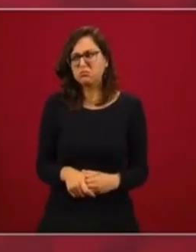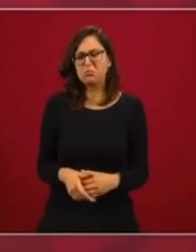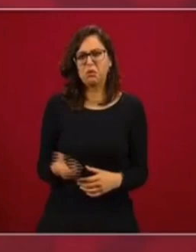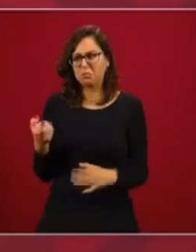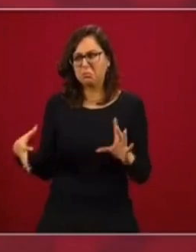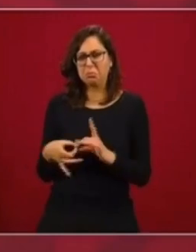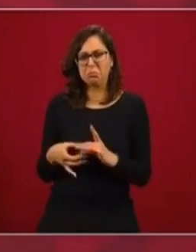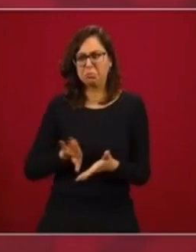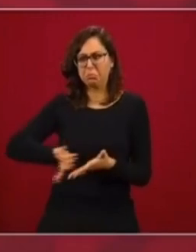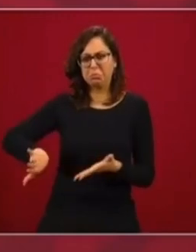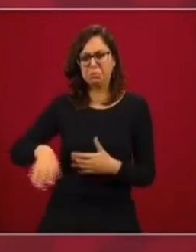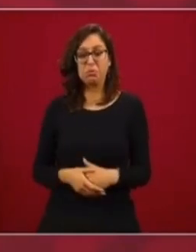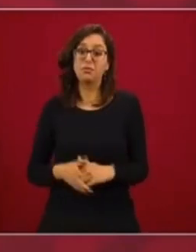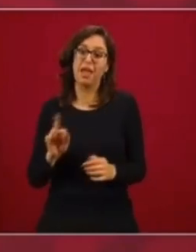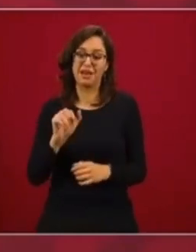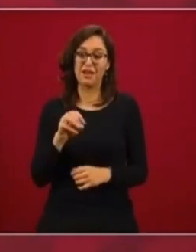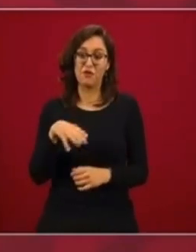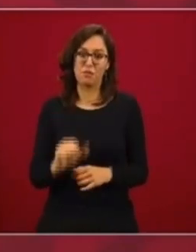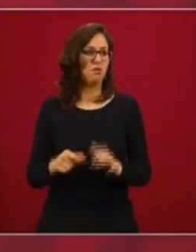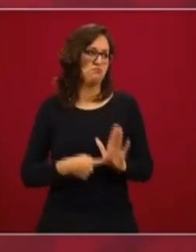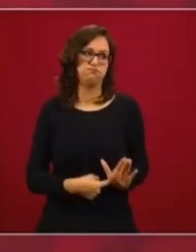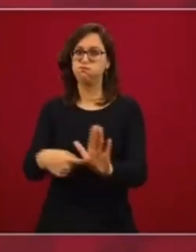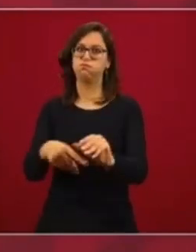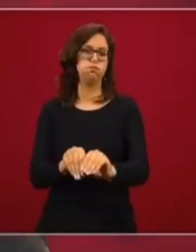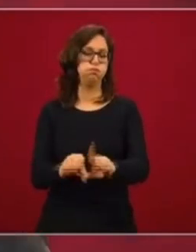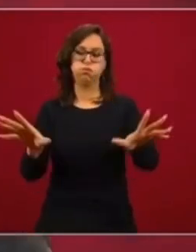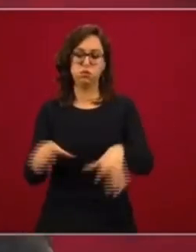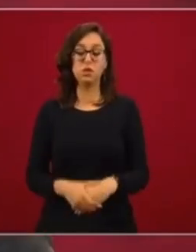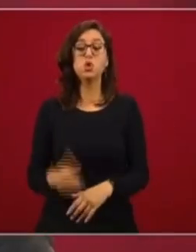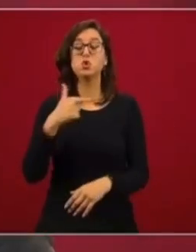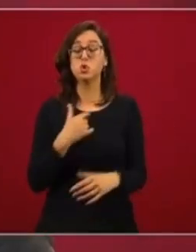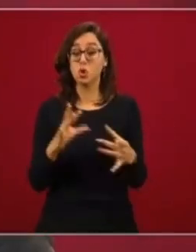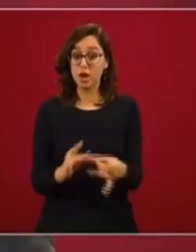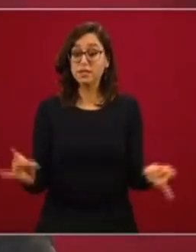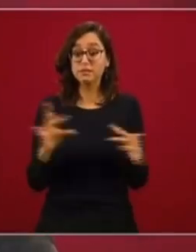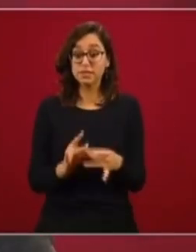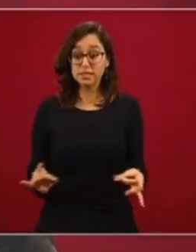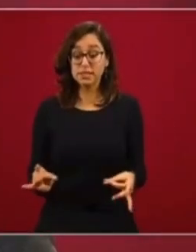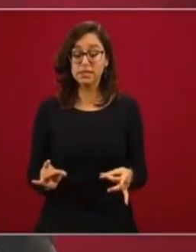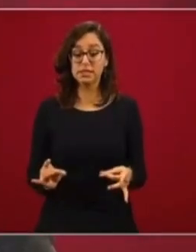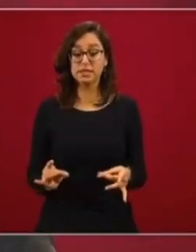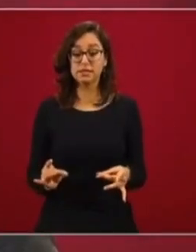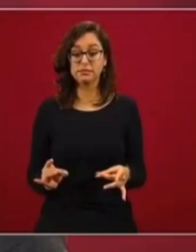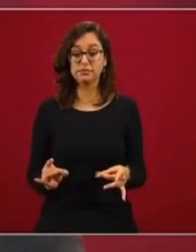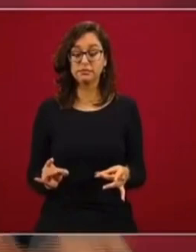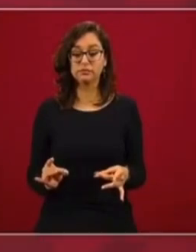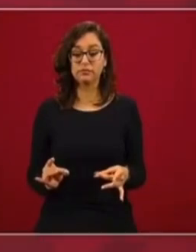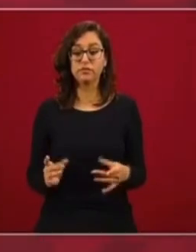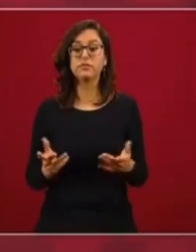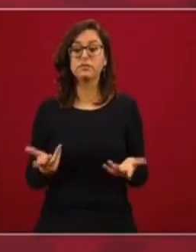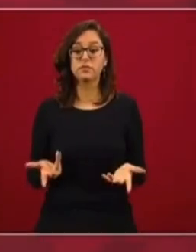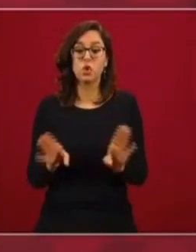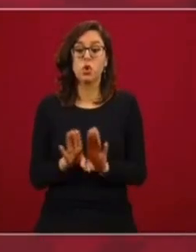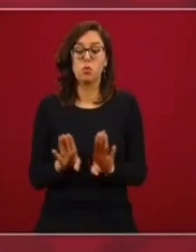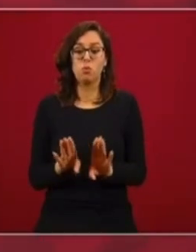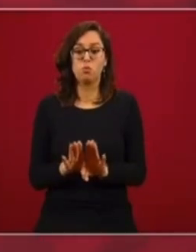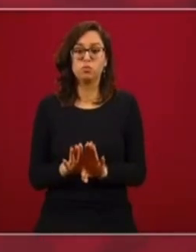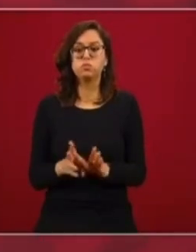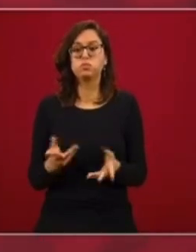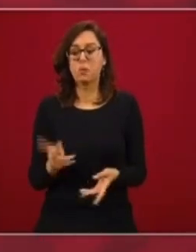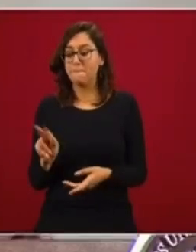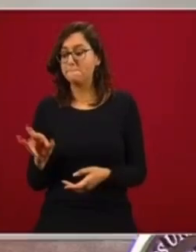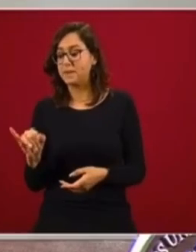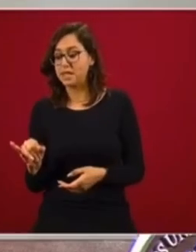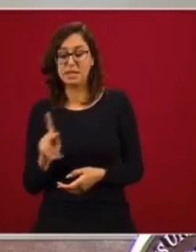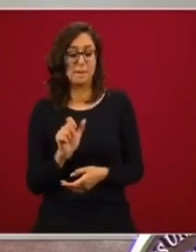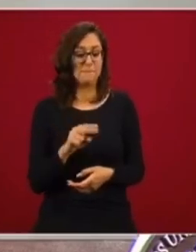subrayó. Yo hablé básicamente de cómo se interrelacionaron el PRI y